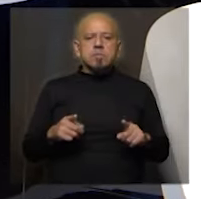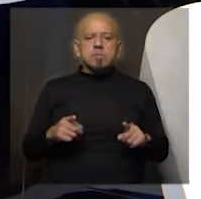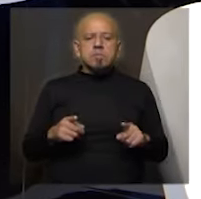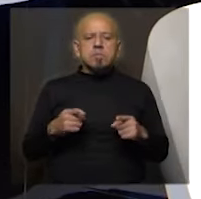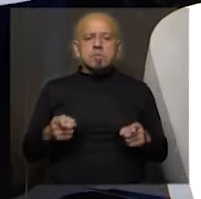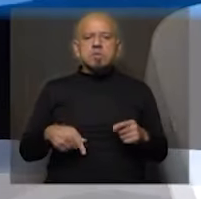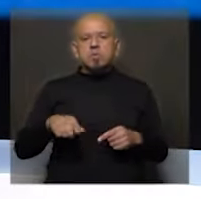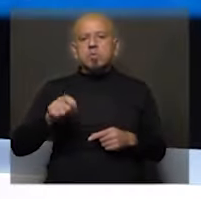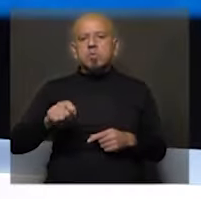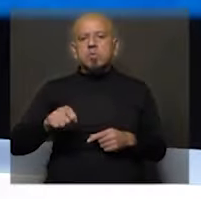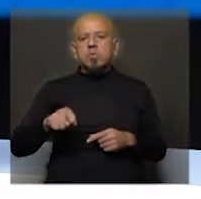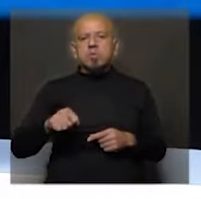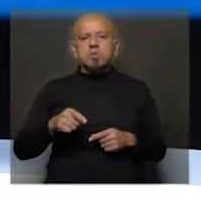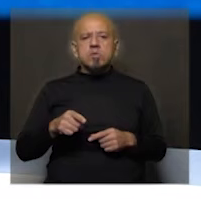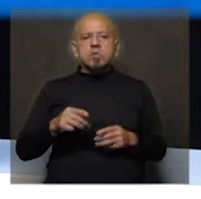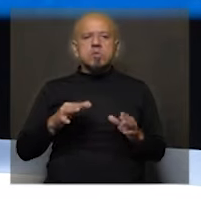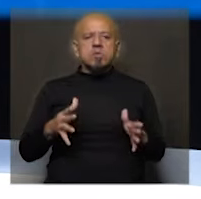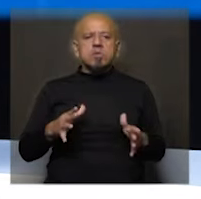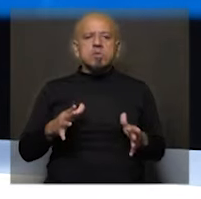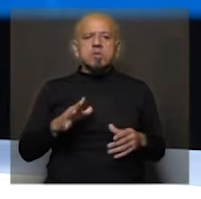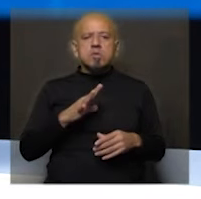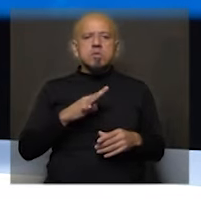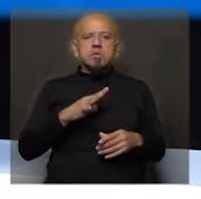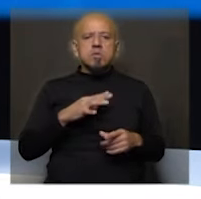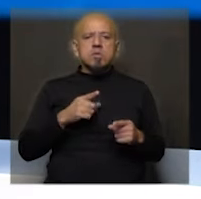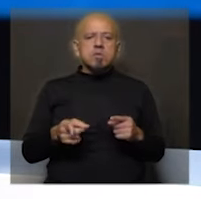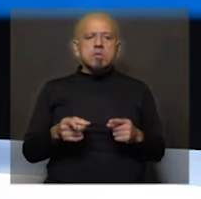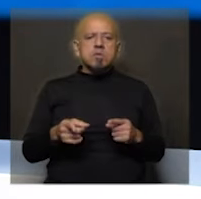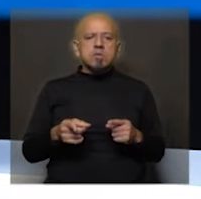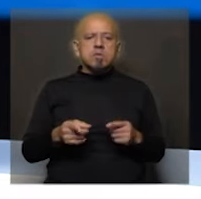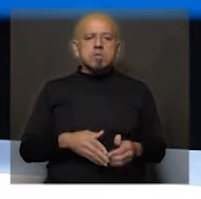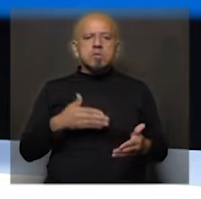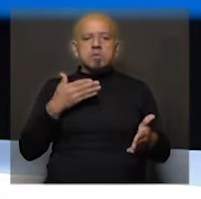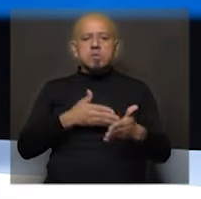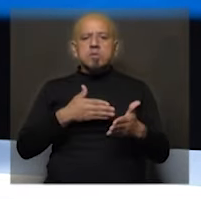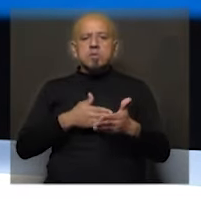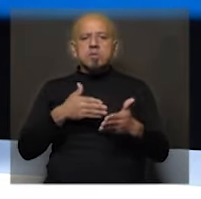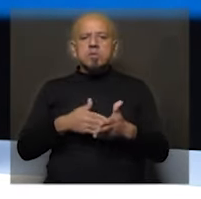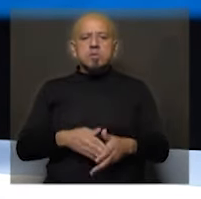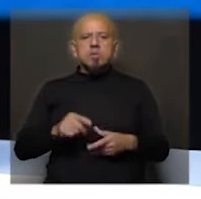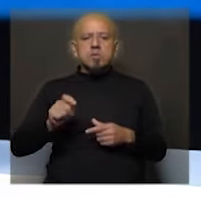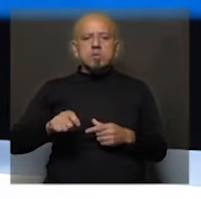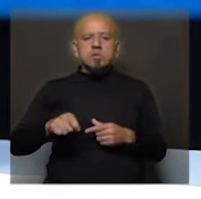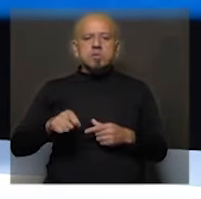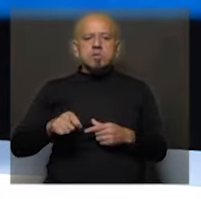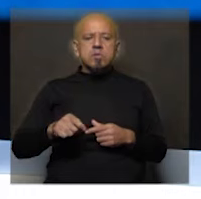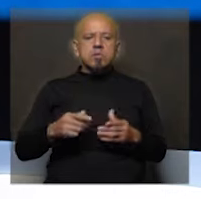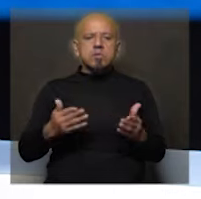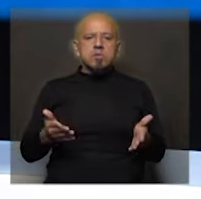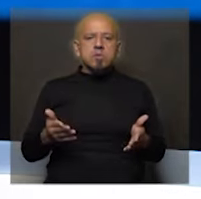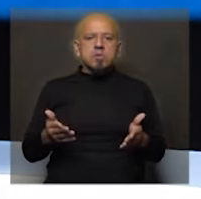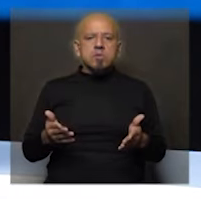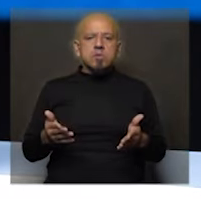en el lugar de la justicia claramente se constituyen en una eh Barrera para el acceso a la justicia y en una instancia de